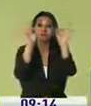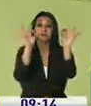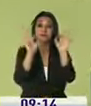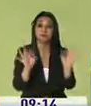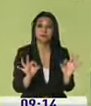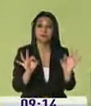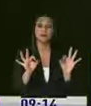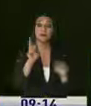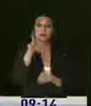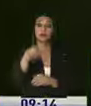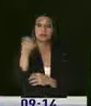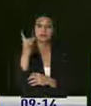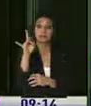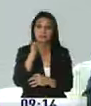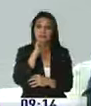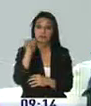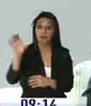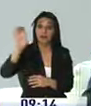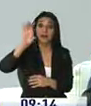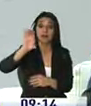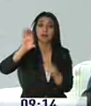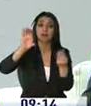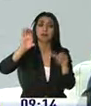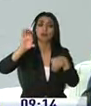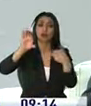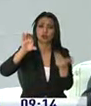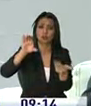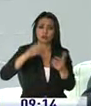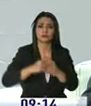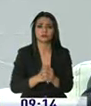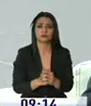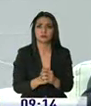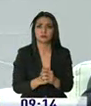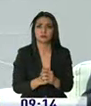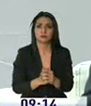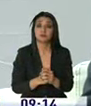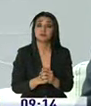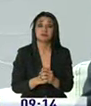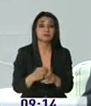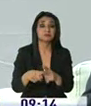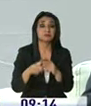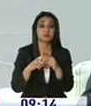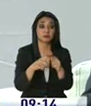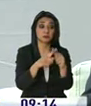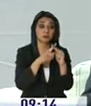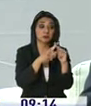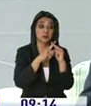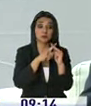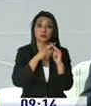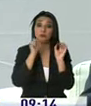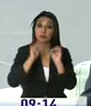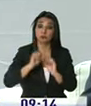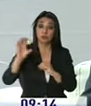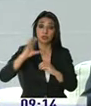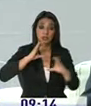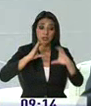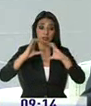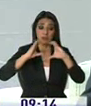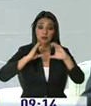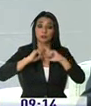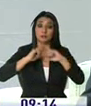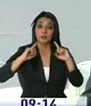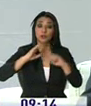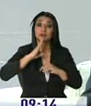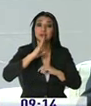Proforma 2018, señalaron. A través de las fuentes convencionales de financiamiento a las que se puede acudir, y siempre se hace